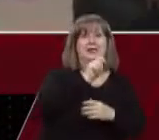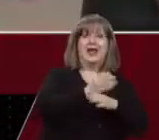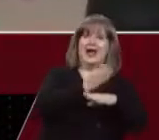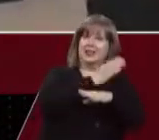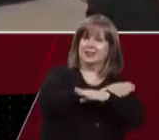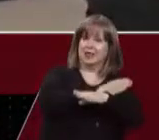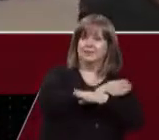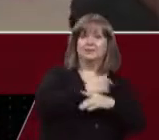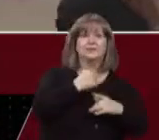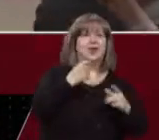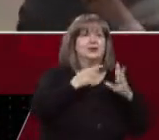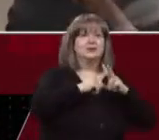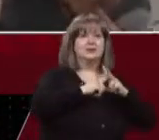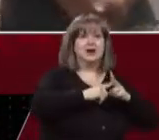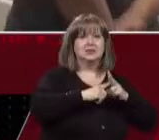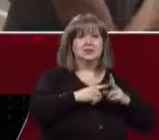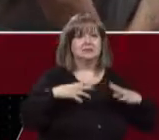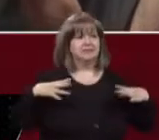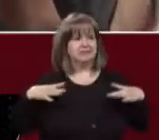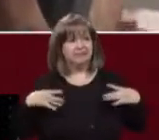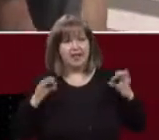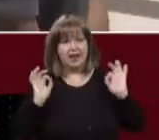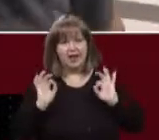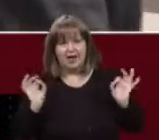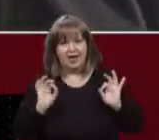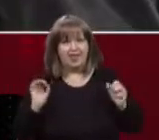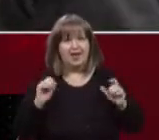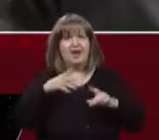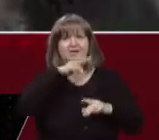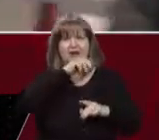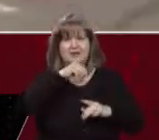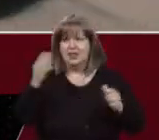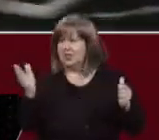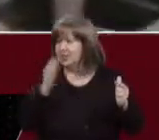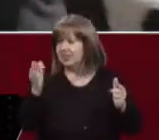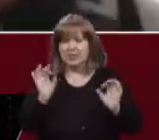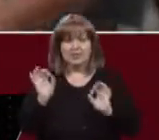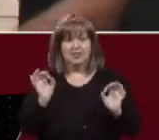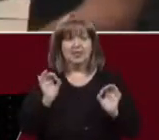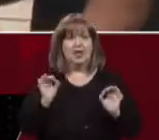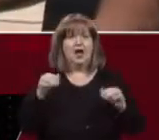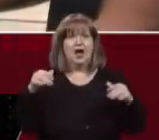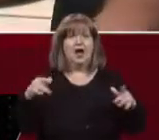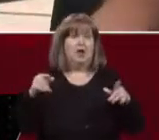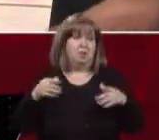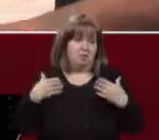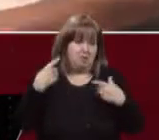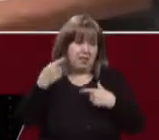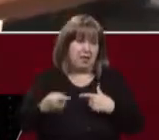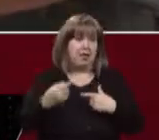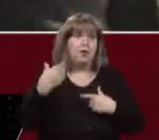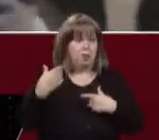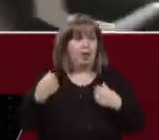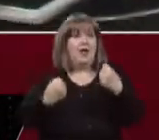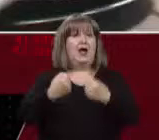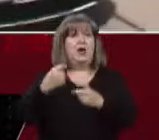los talleres de por sí se encuentran casi vacíos, o sea, es muy poca la concurrencia que está asistiendo. Así que tranquilamente, mañana a primera hora